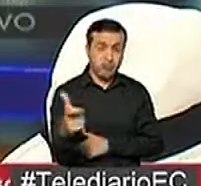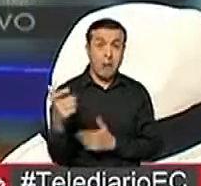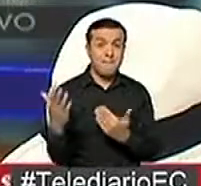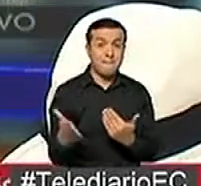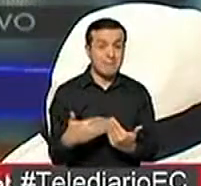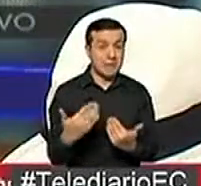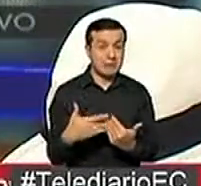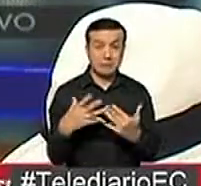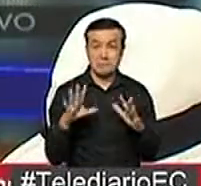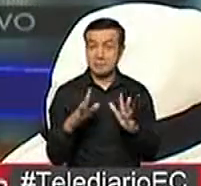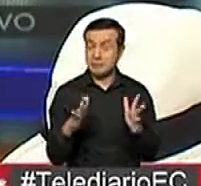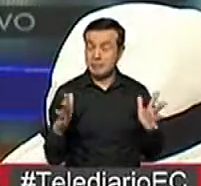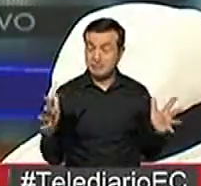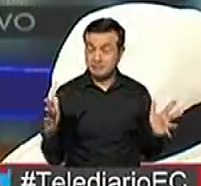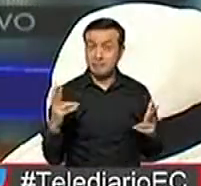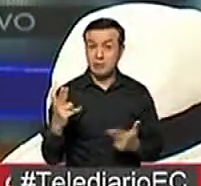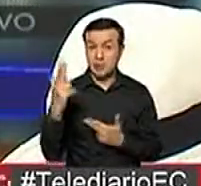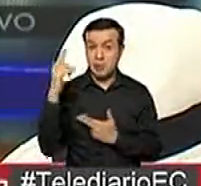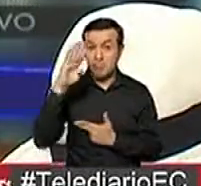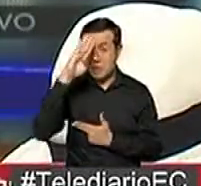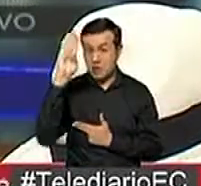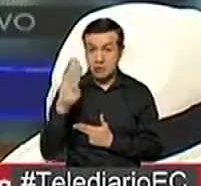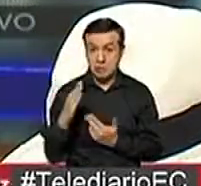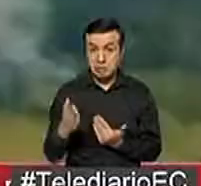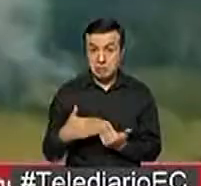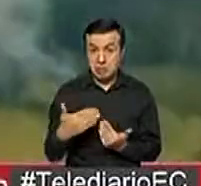misión sencilla para los militares brasileños.